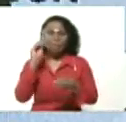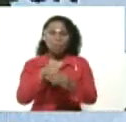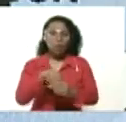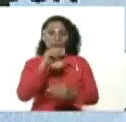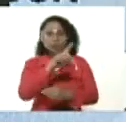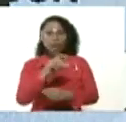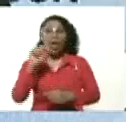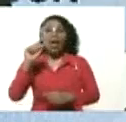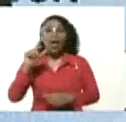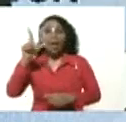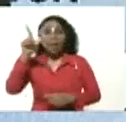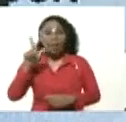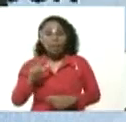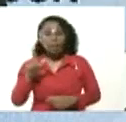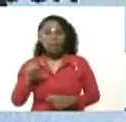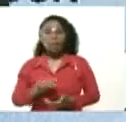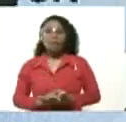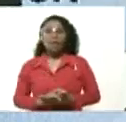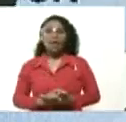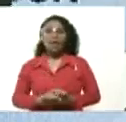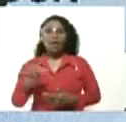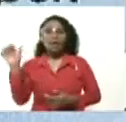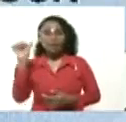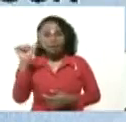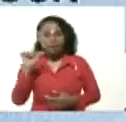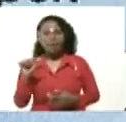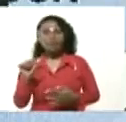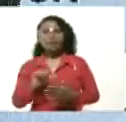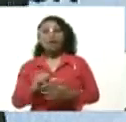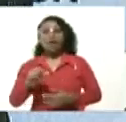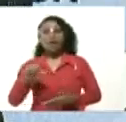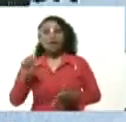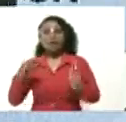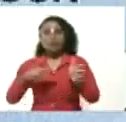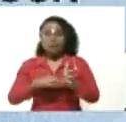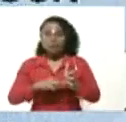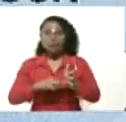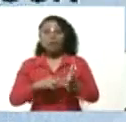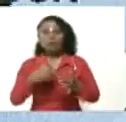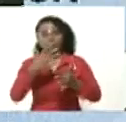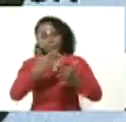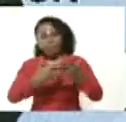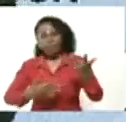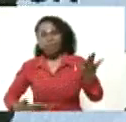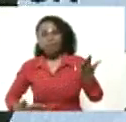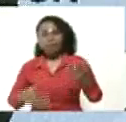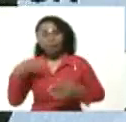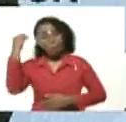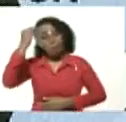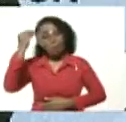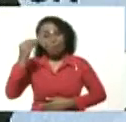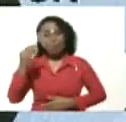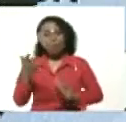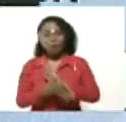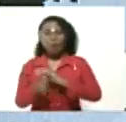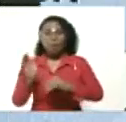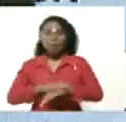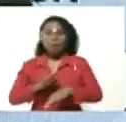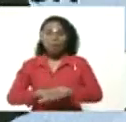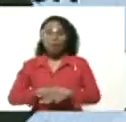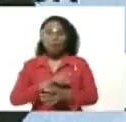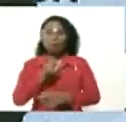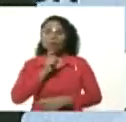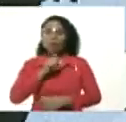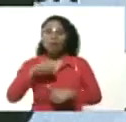en Afganistán, en Irak, en Siria, en Yemen. Es un buen momento para que los que pensaron que las controversias en Venezuela